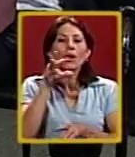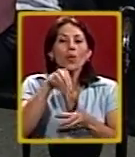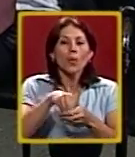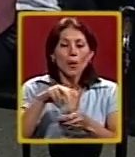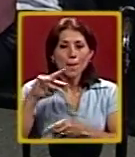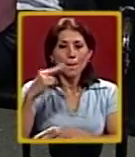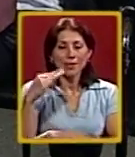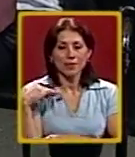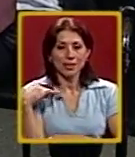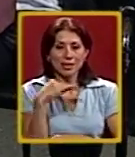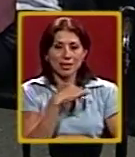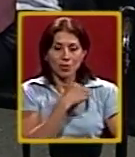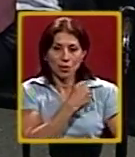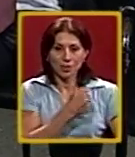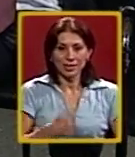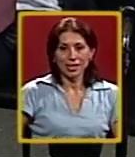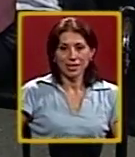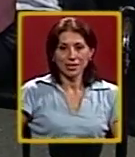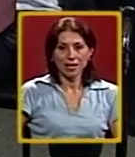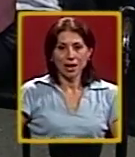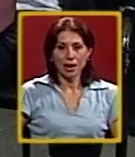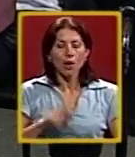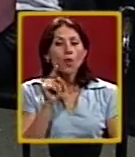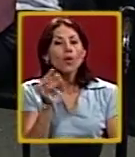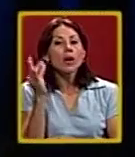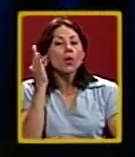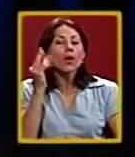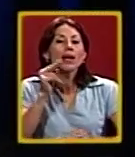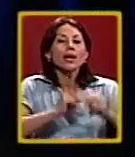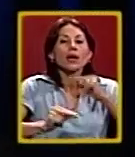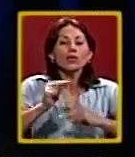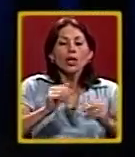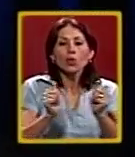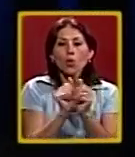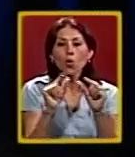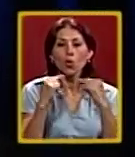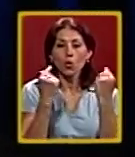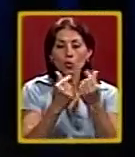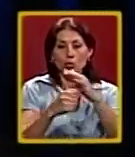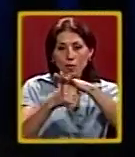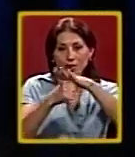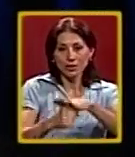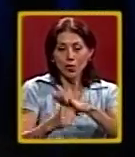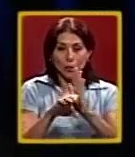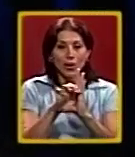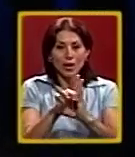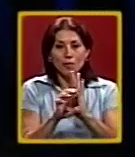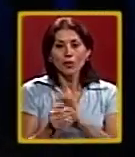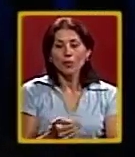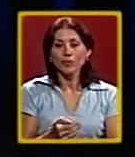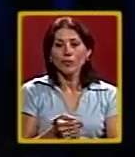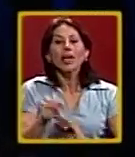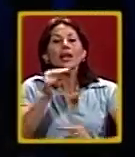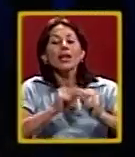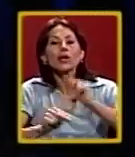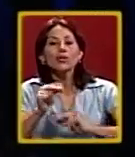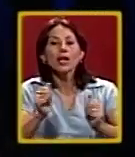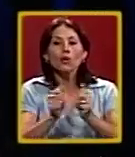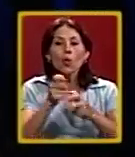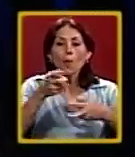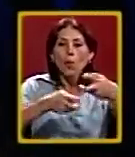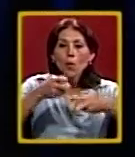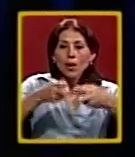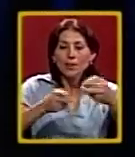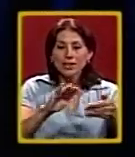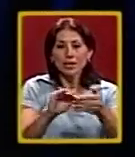viceministerio de la presidencia, negociando con grupos de presión, por ejemplo, negociando con problemas en las